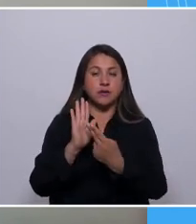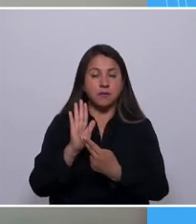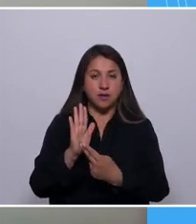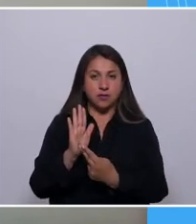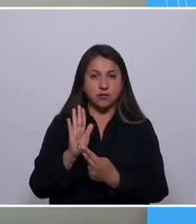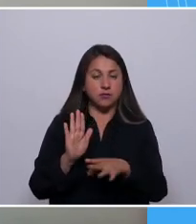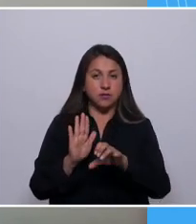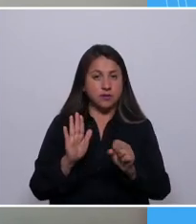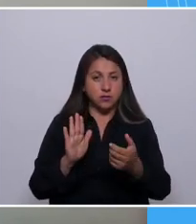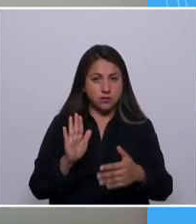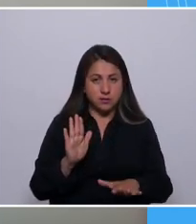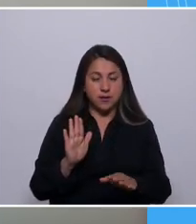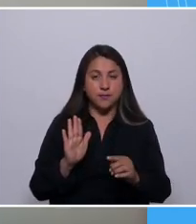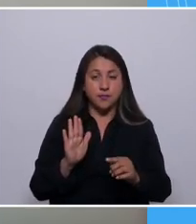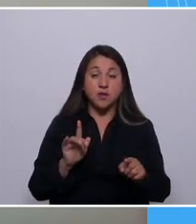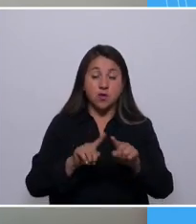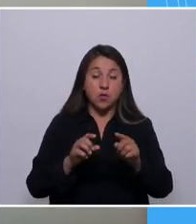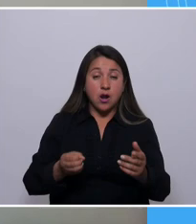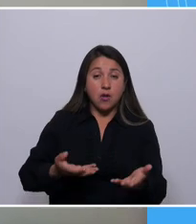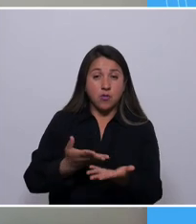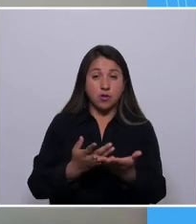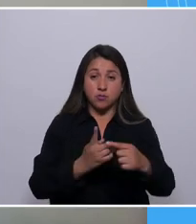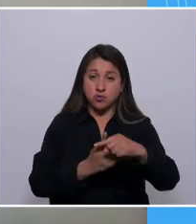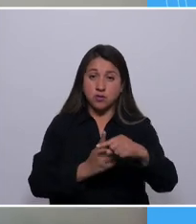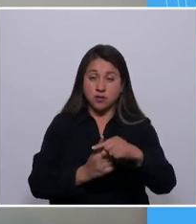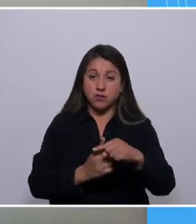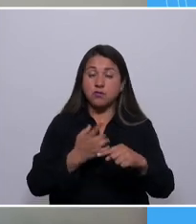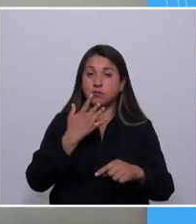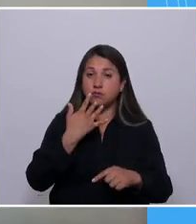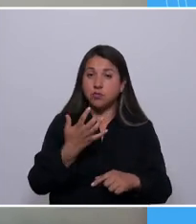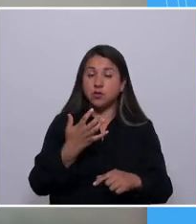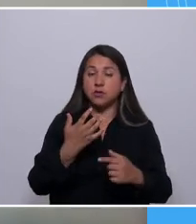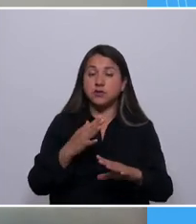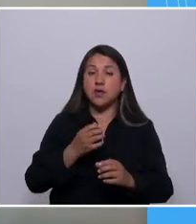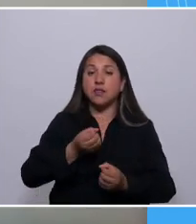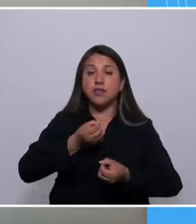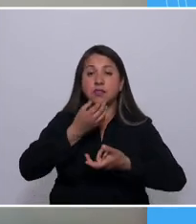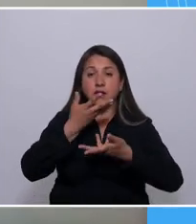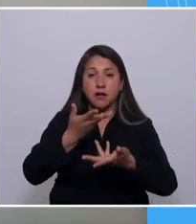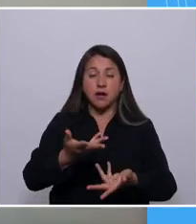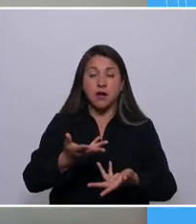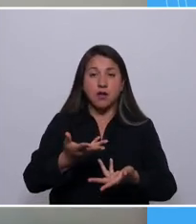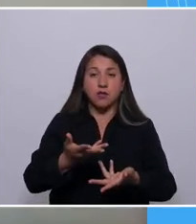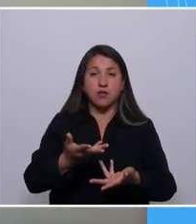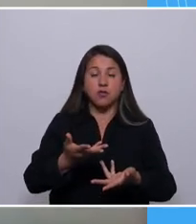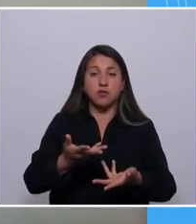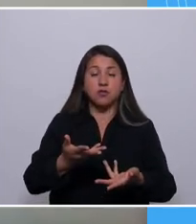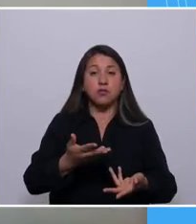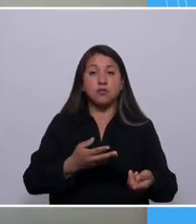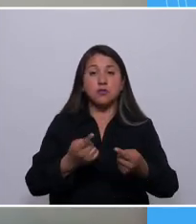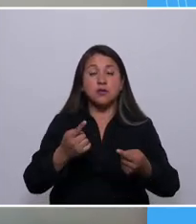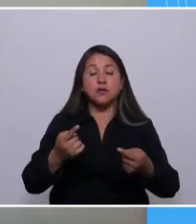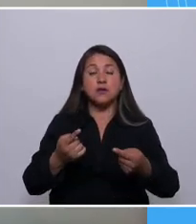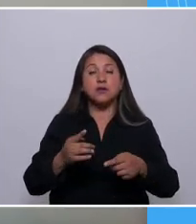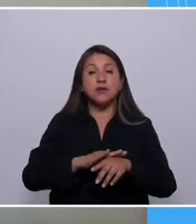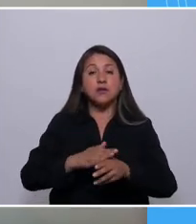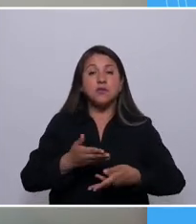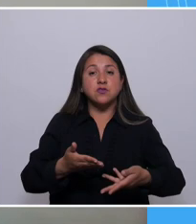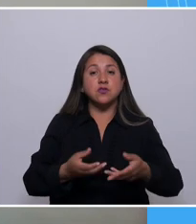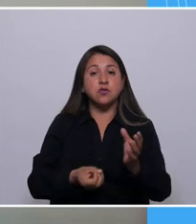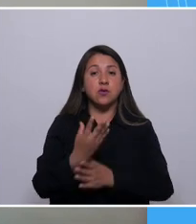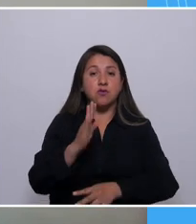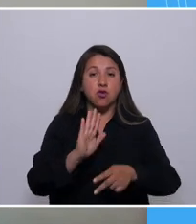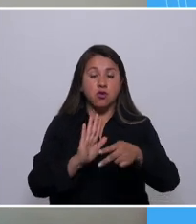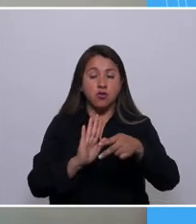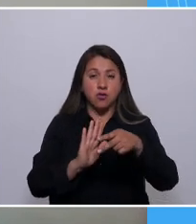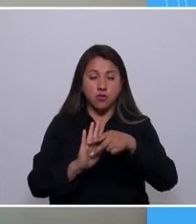Y creemos que puede ser un aporte, de hecho tanto es así, de que ha sido declarada compatible con las disposiciones de este nuevo reglamento.